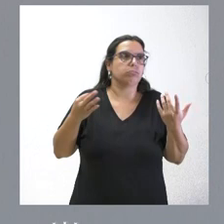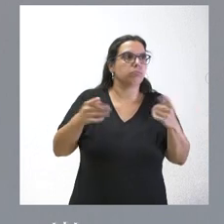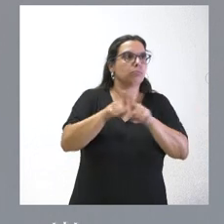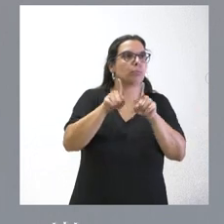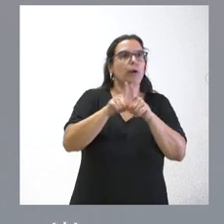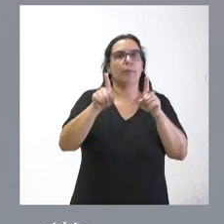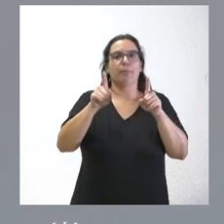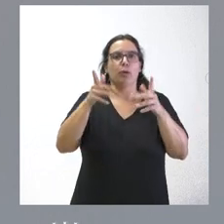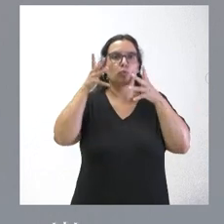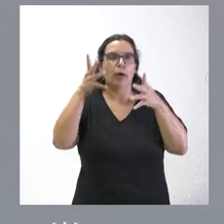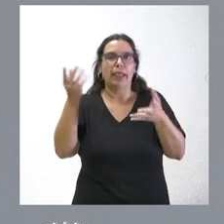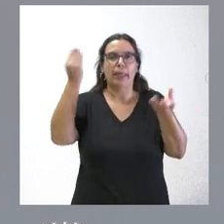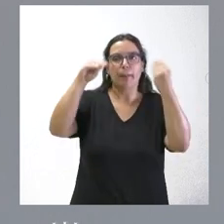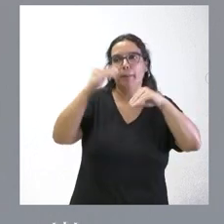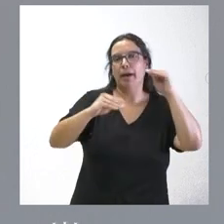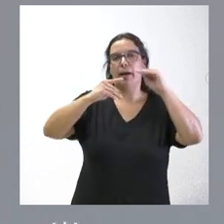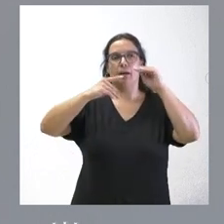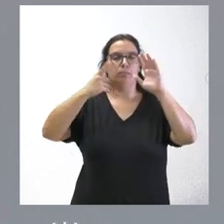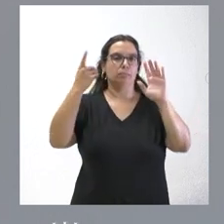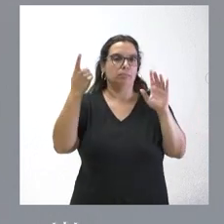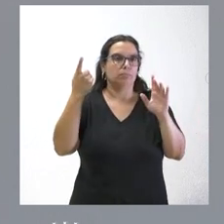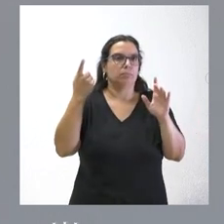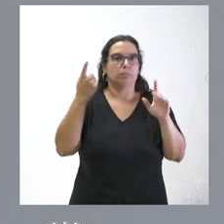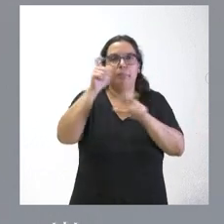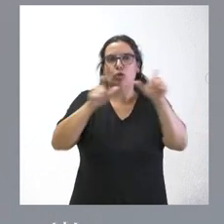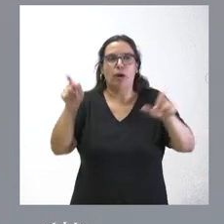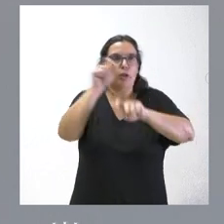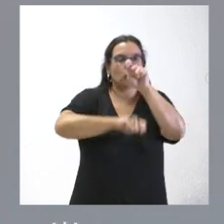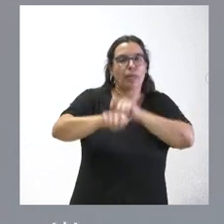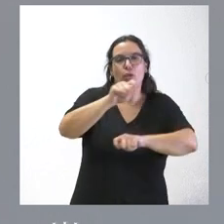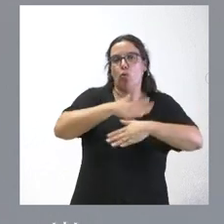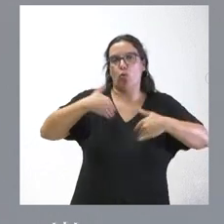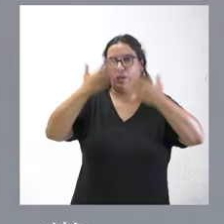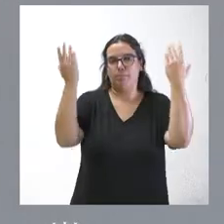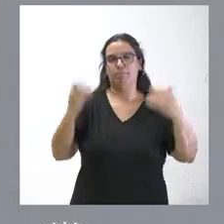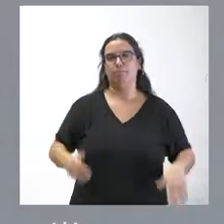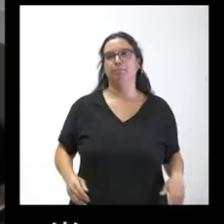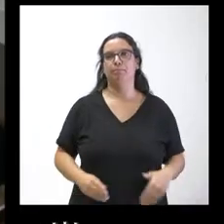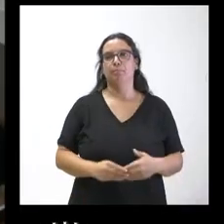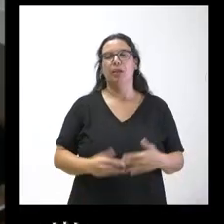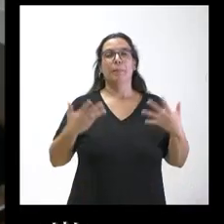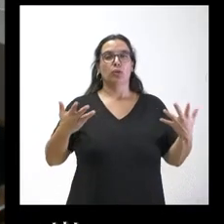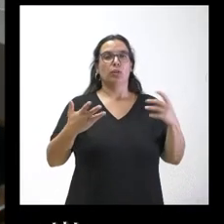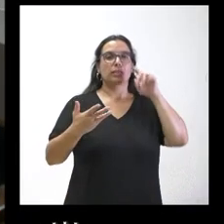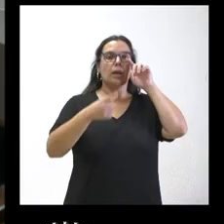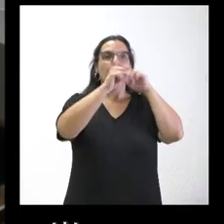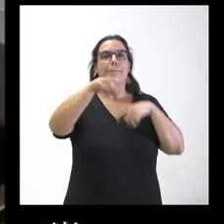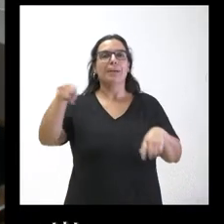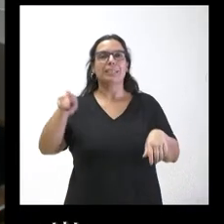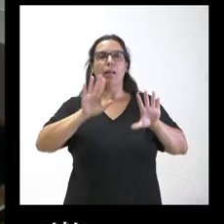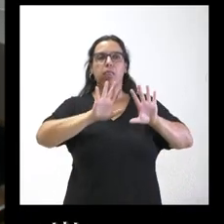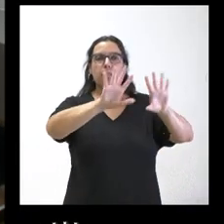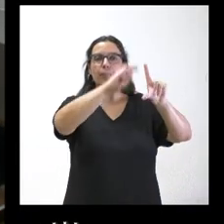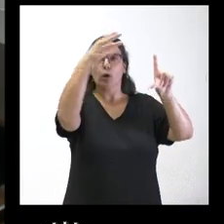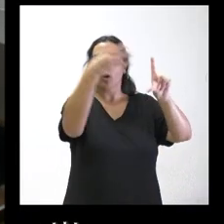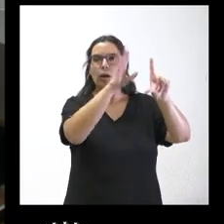de sugerencias por parte de cualquier persona de cualquier asociación que quiera formularlas pero durante cuántos meses se